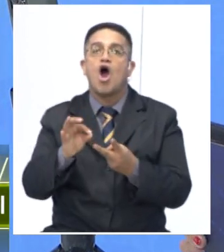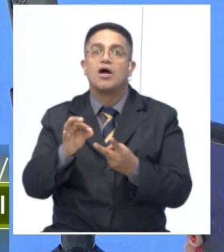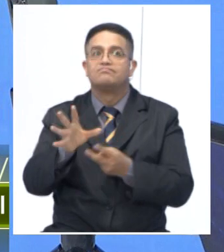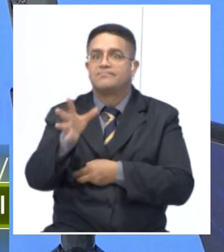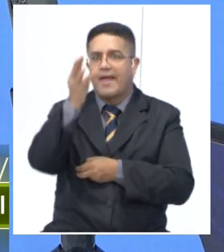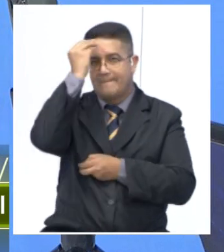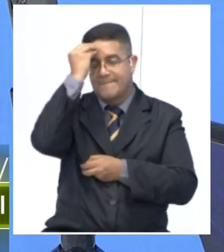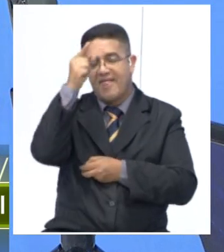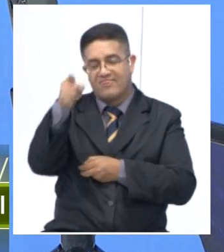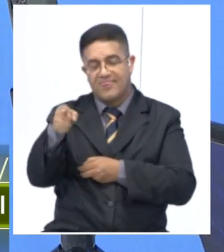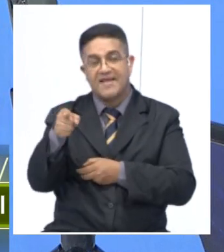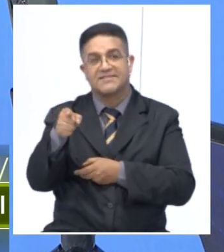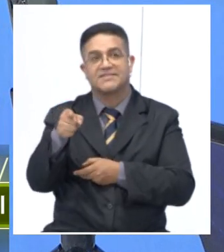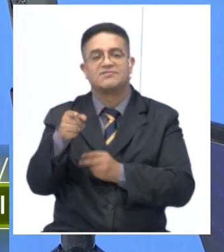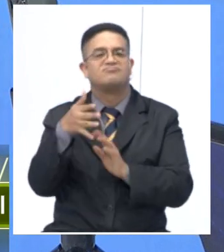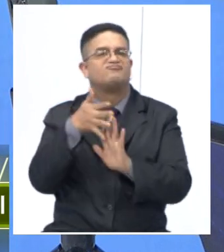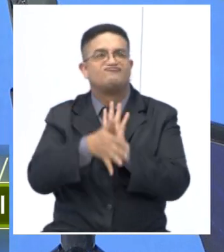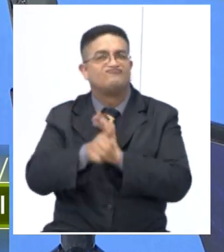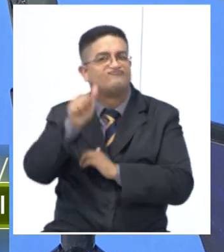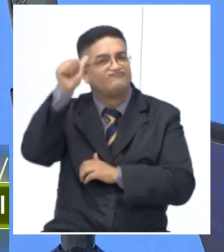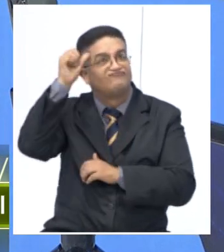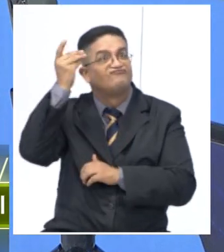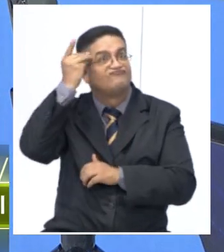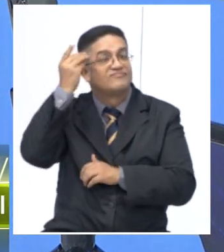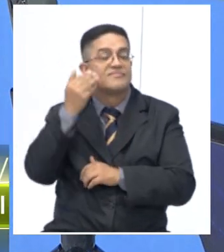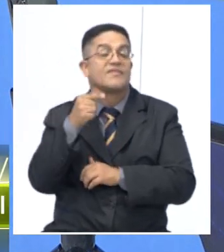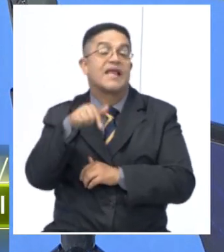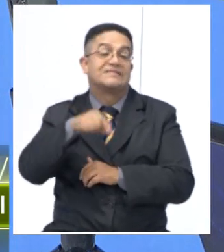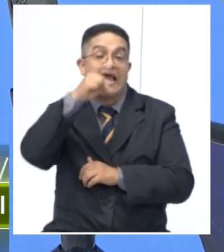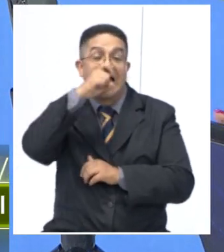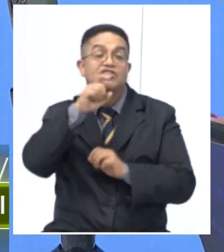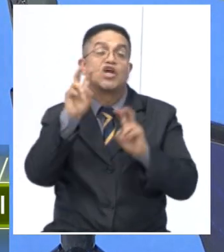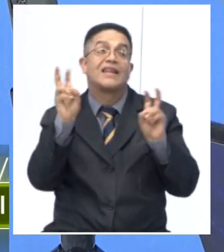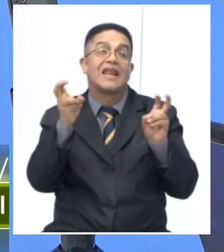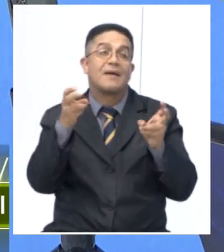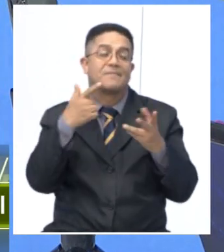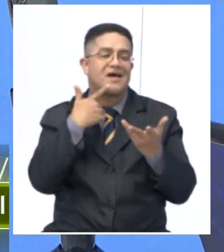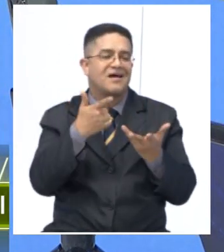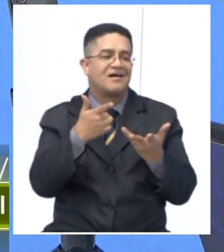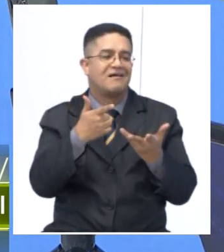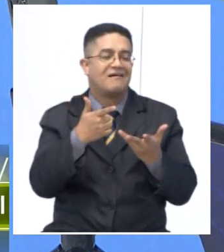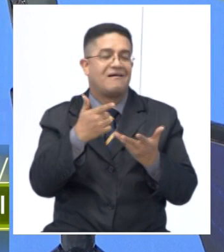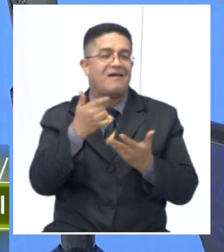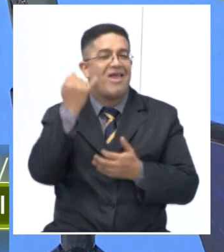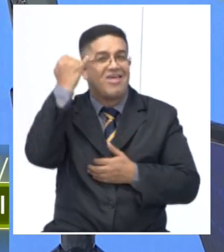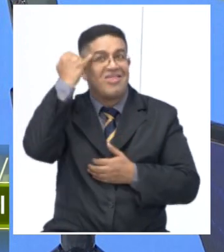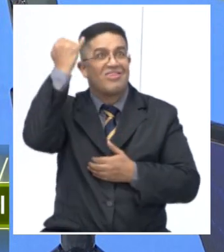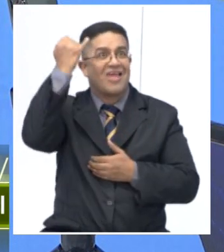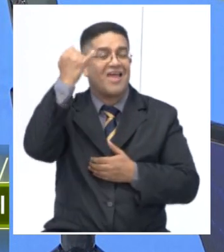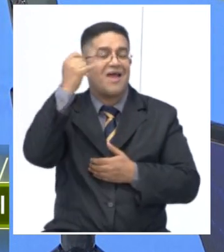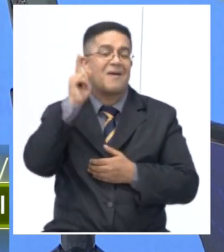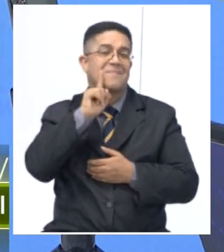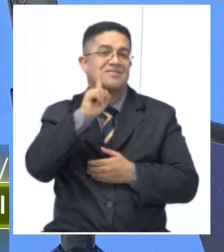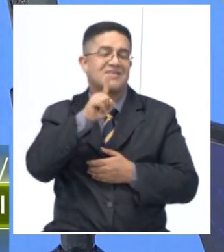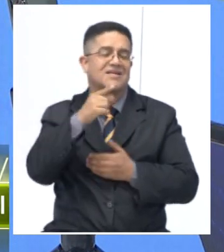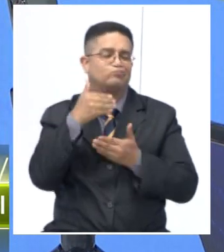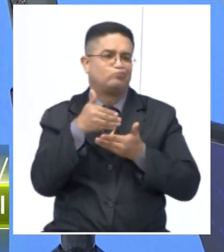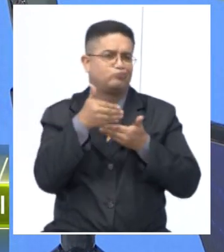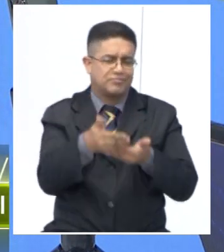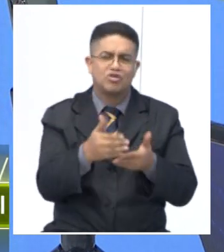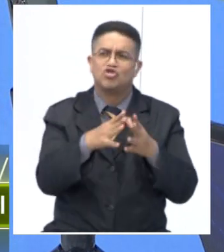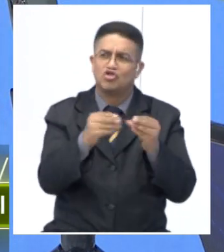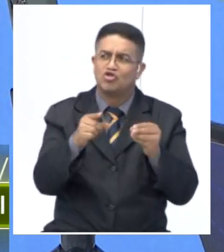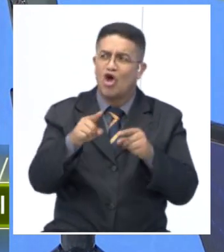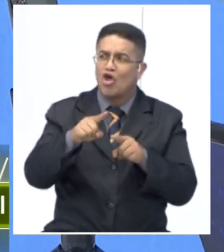este síndrome, algo importantísimo. Este año el lema es acabar con los estereotipos, y eso es importante porque todos somos diferentes